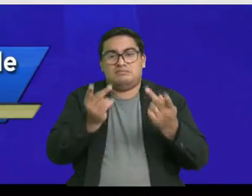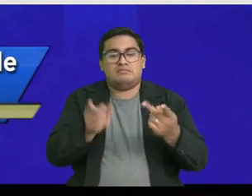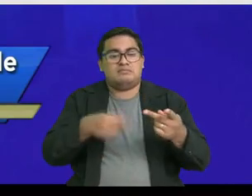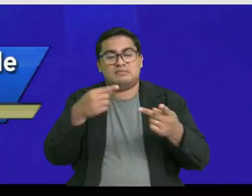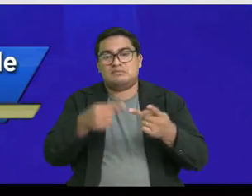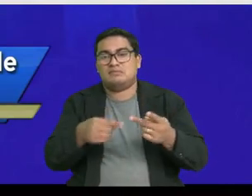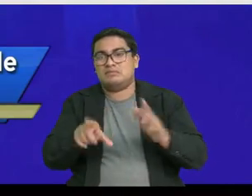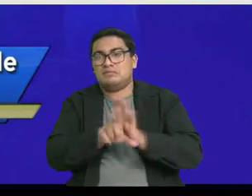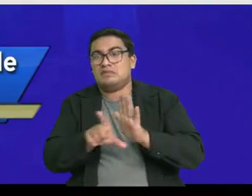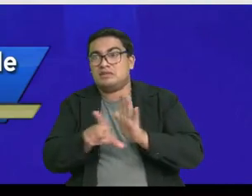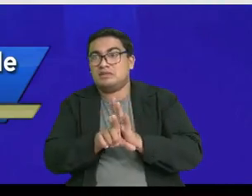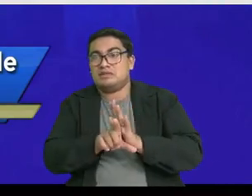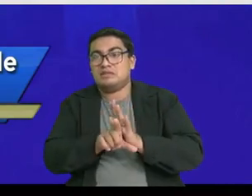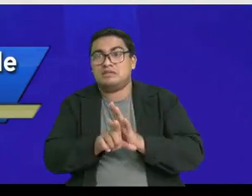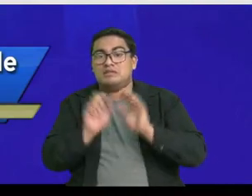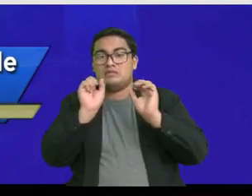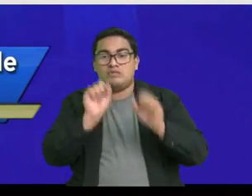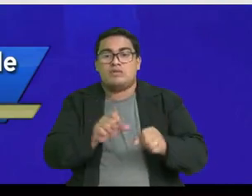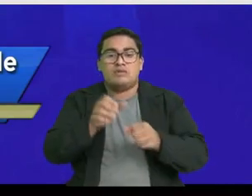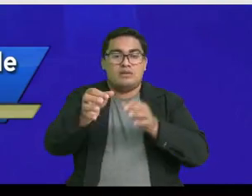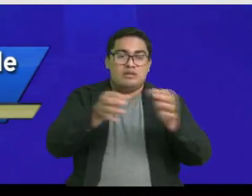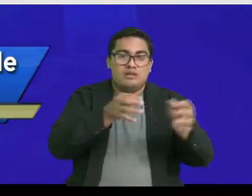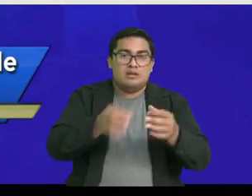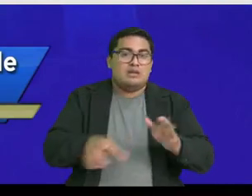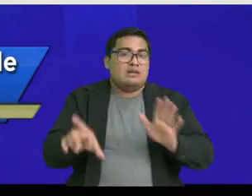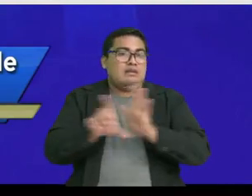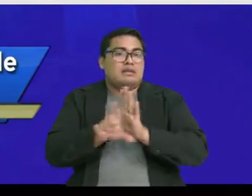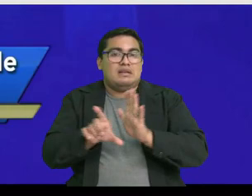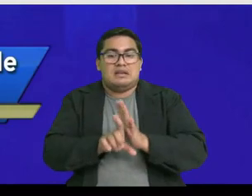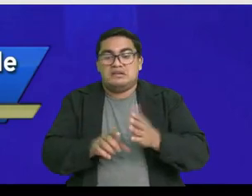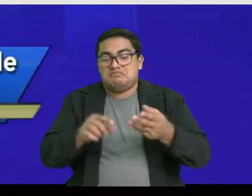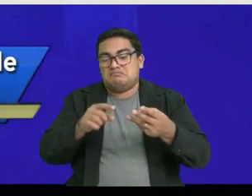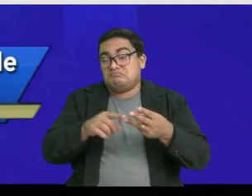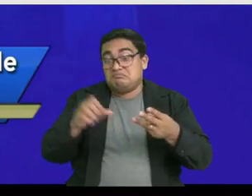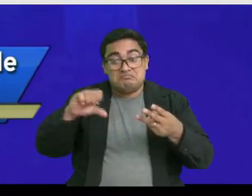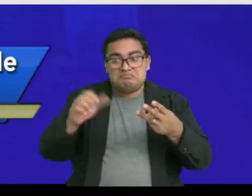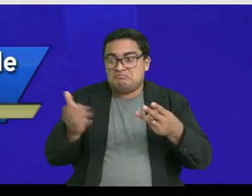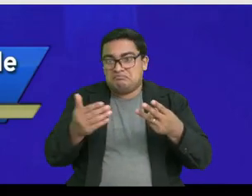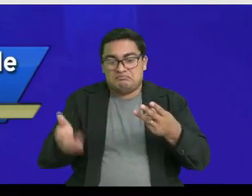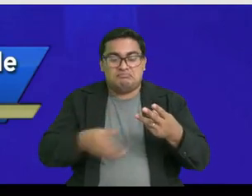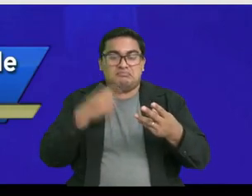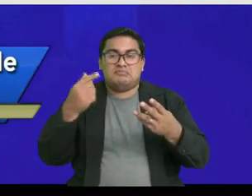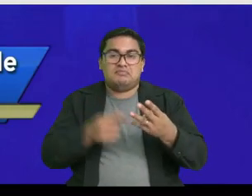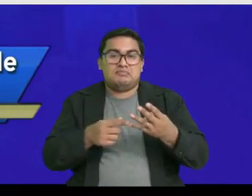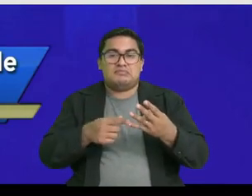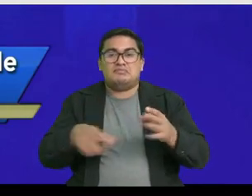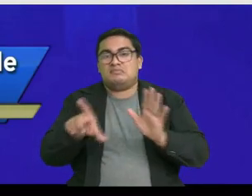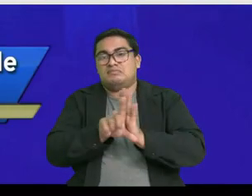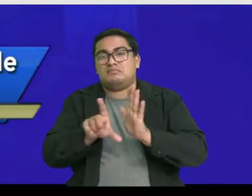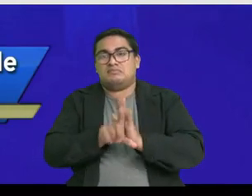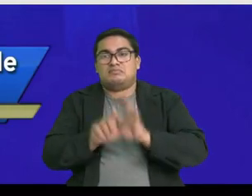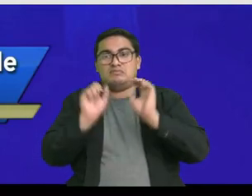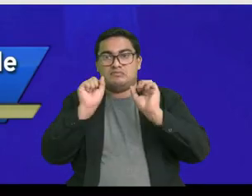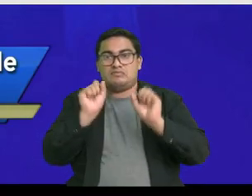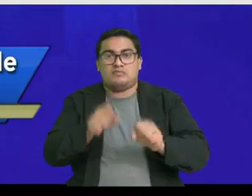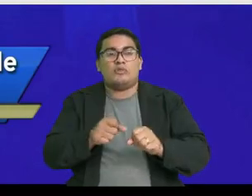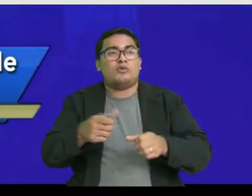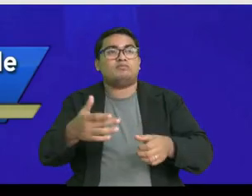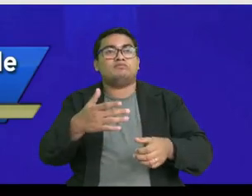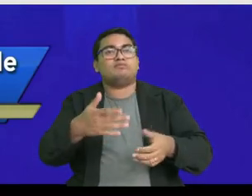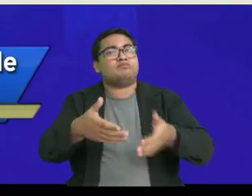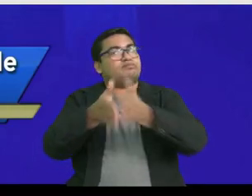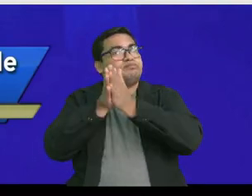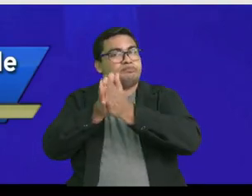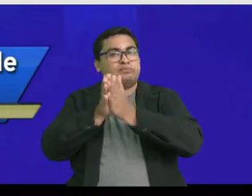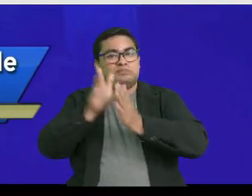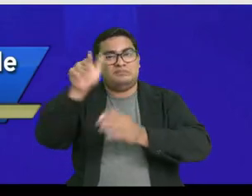qué leyes yo puedo citar, qué leyes ya no puedo seguir citando, ¿verdad? Sí, sí. Y qué leyes puedo yo exigir al